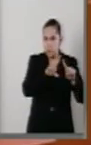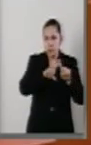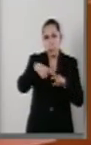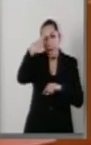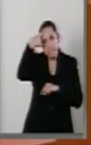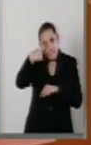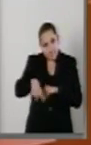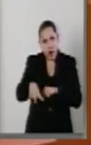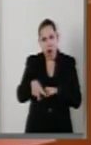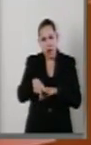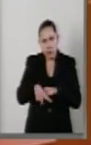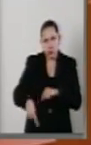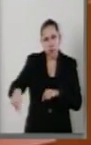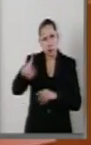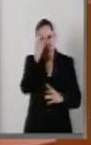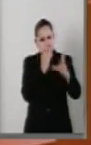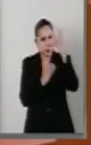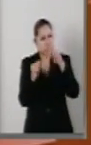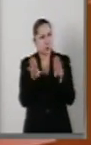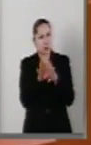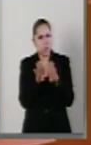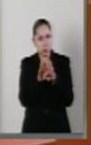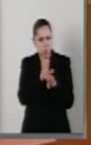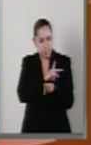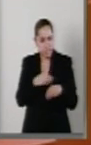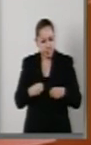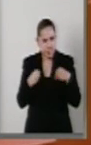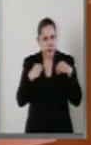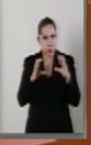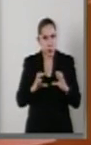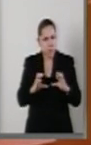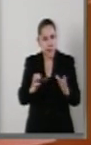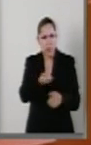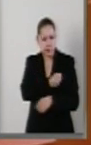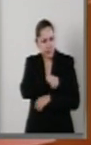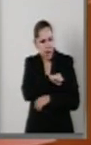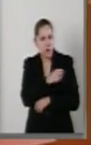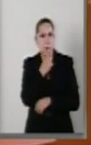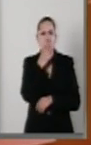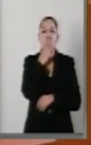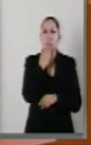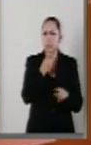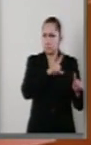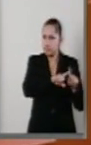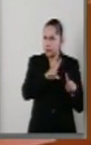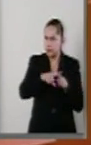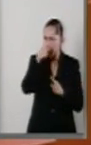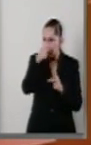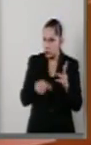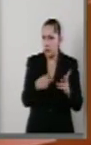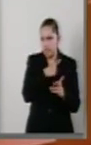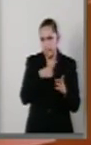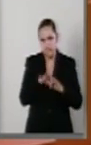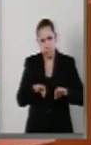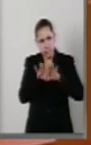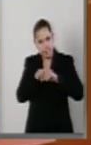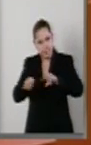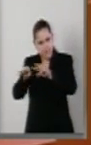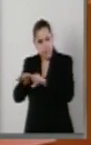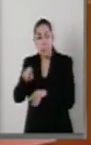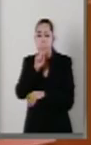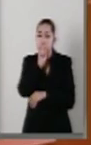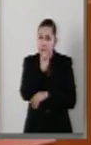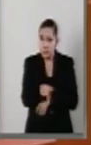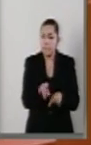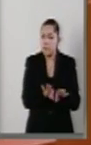mejorar la salud sexual y reproductiva de este sector de la población. Pero además debe hacerse todo lo que sea necesario para garantizar que